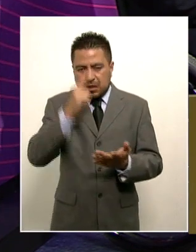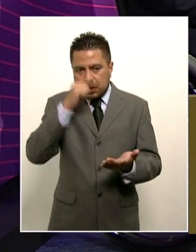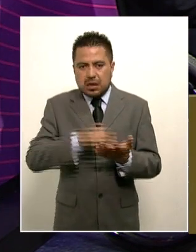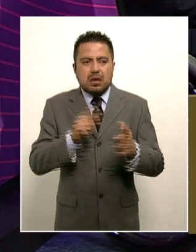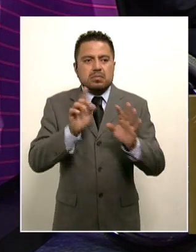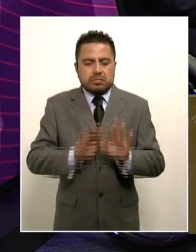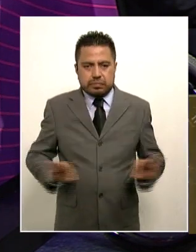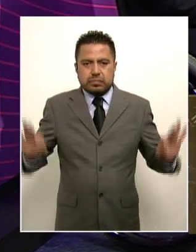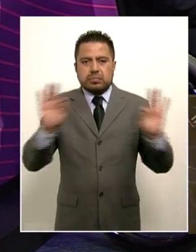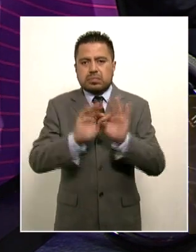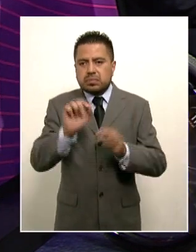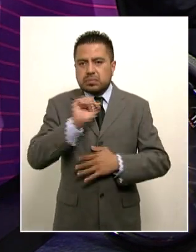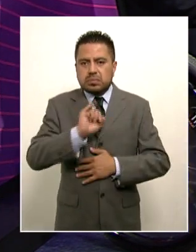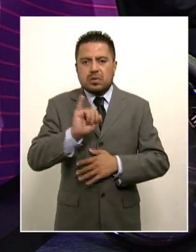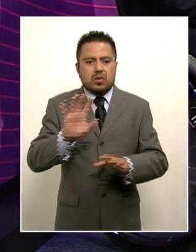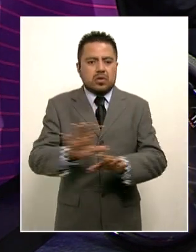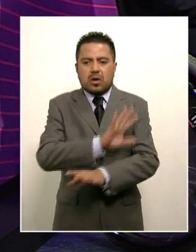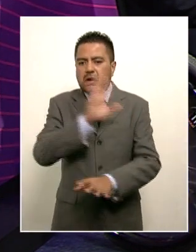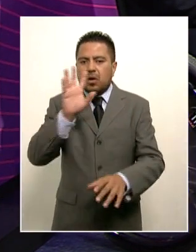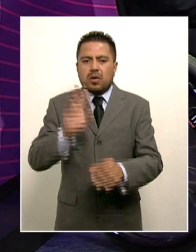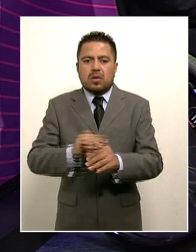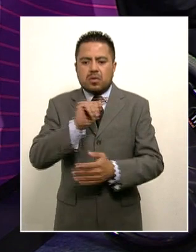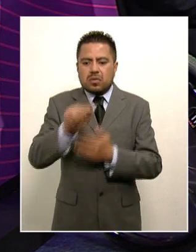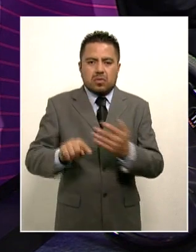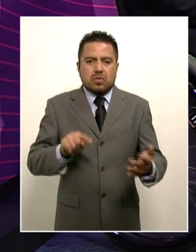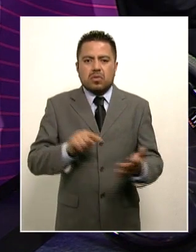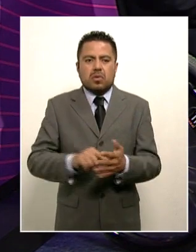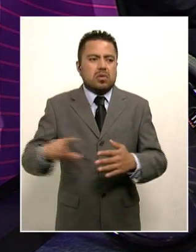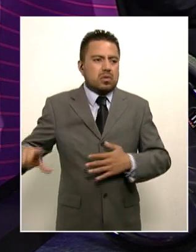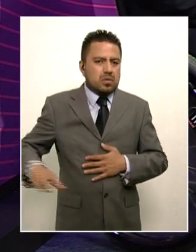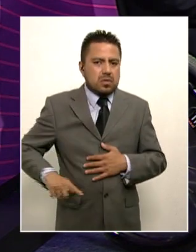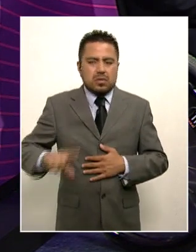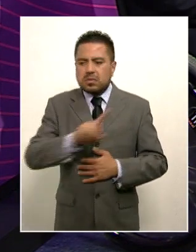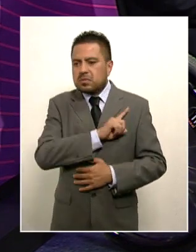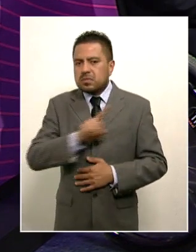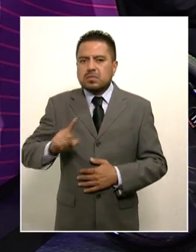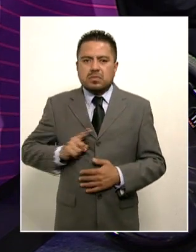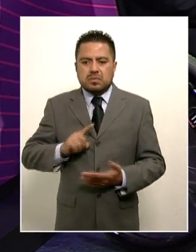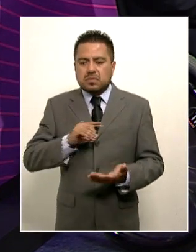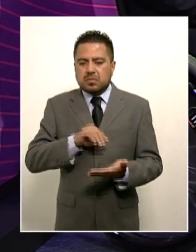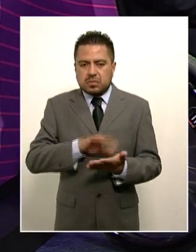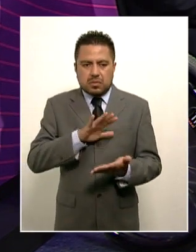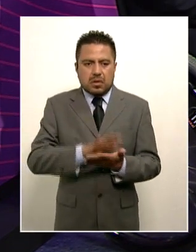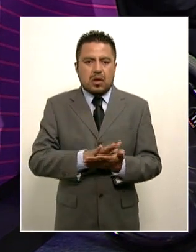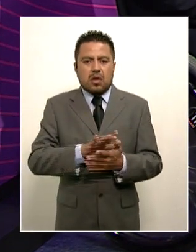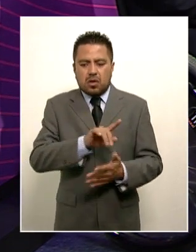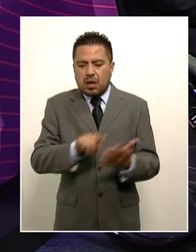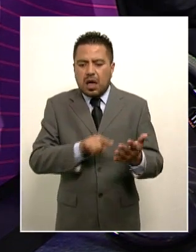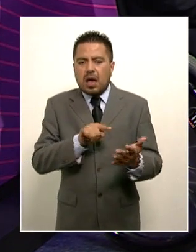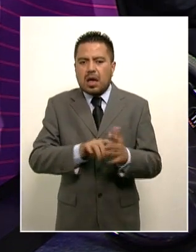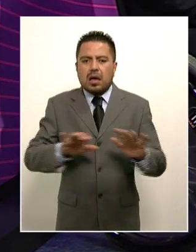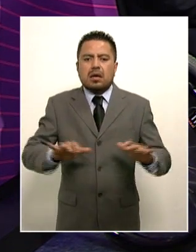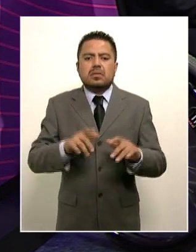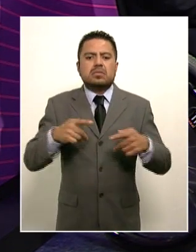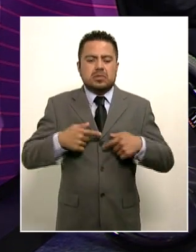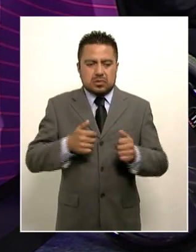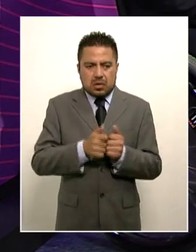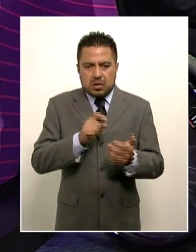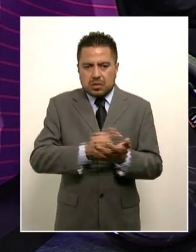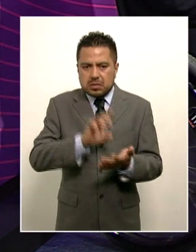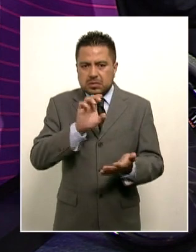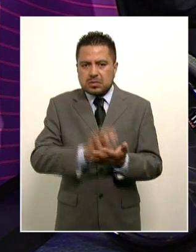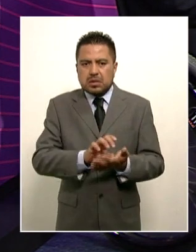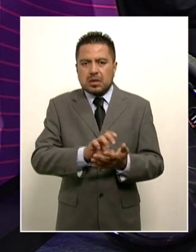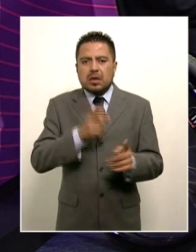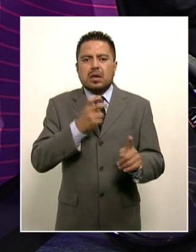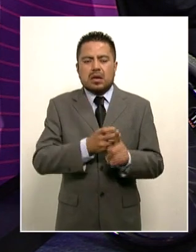bien importante. Todas las áreas del gobierno deberían contar con un área específica de personas con discapacidad,